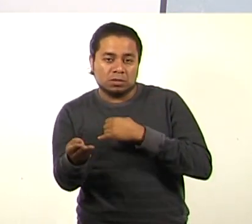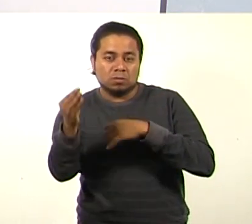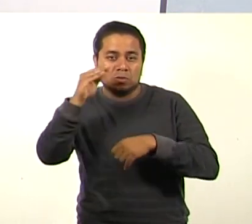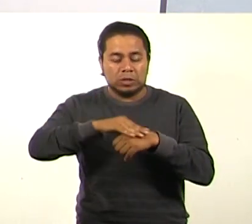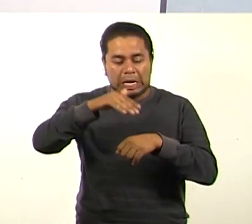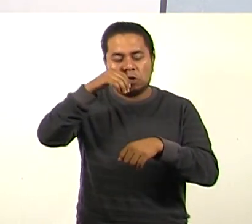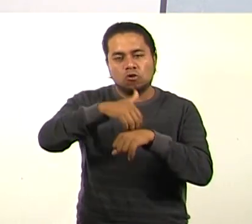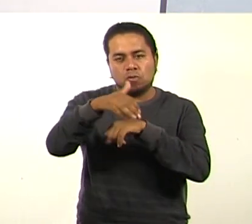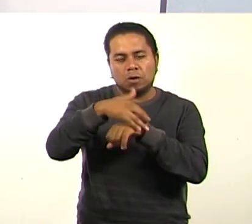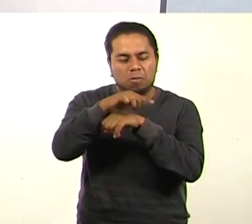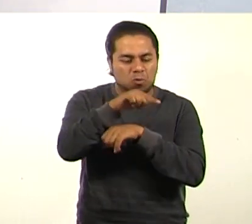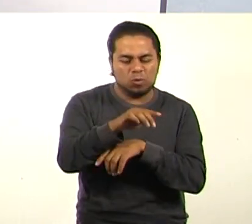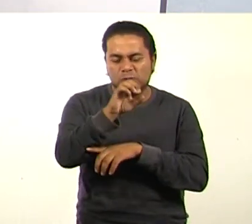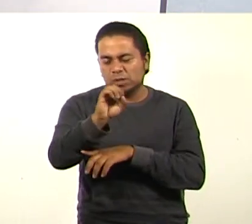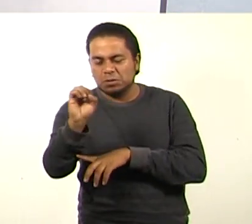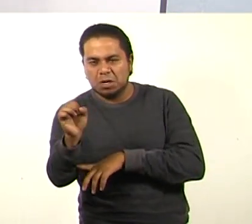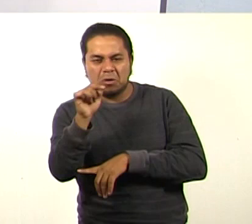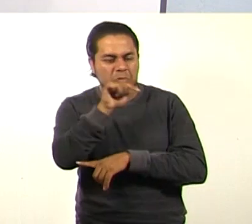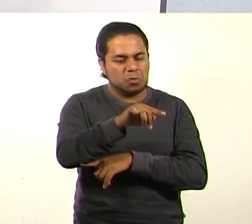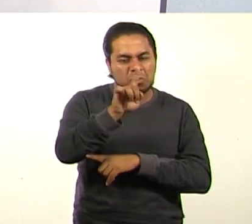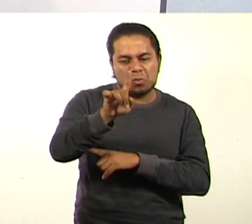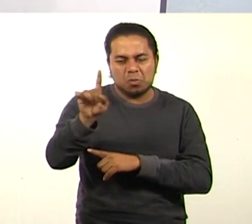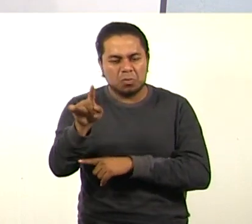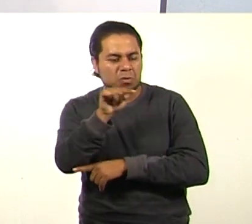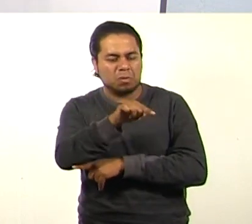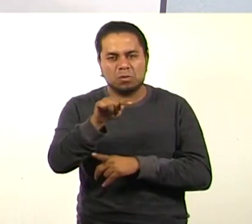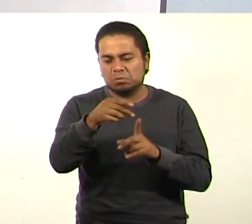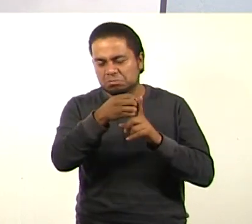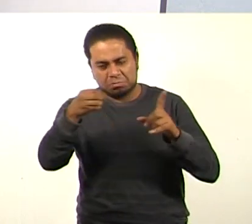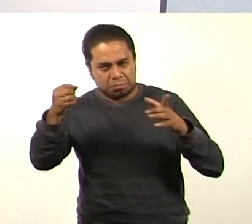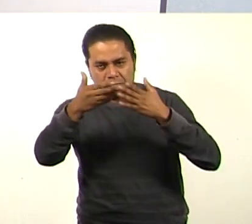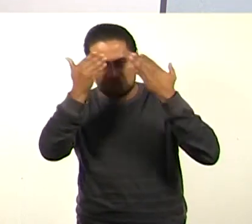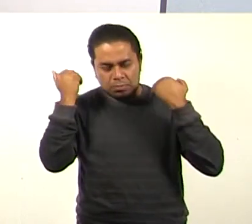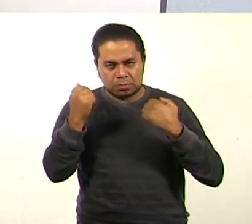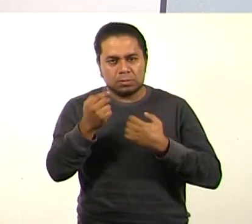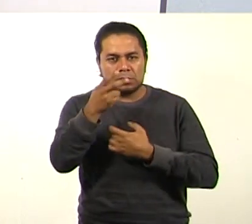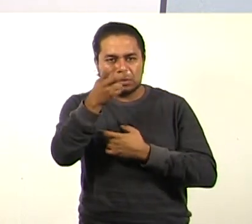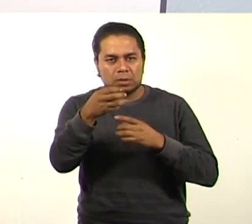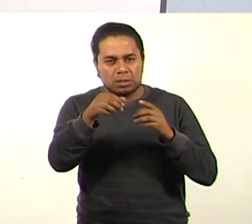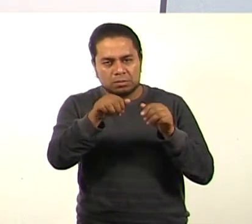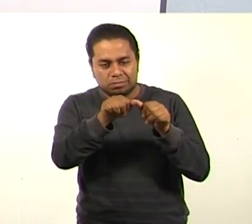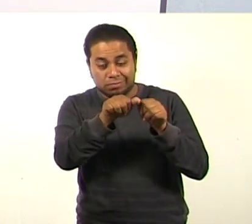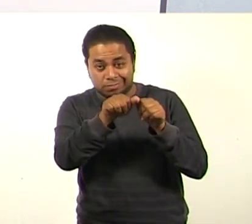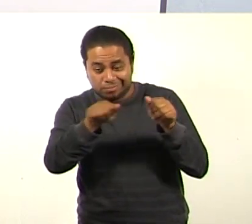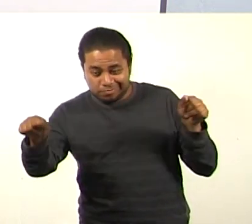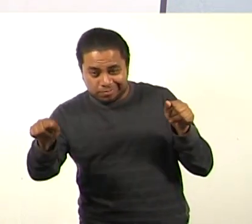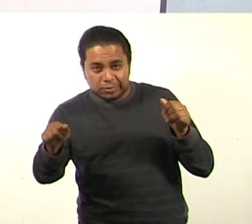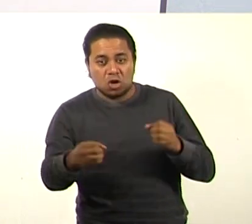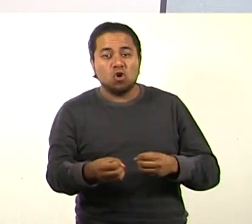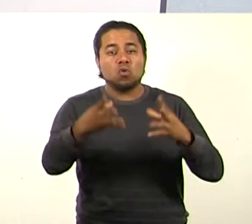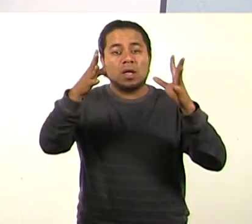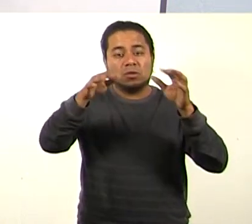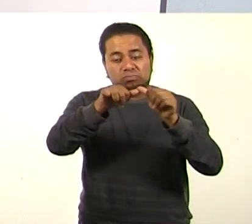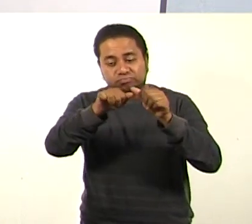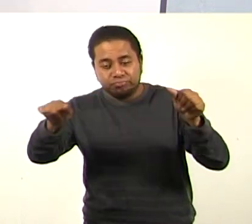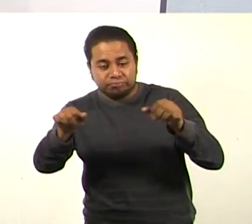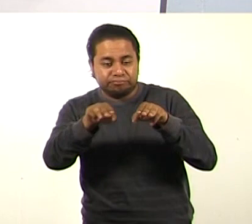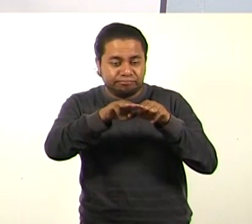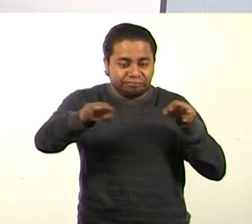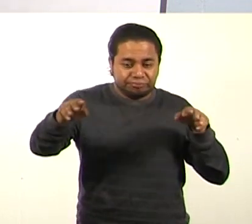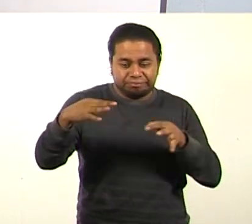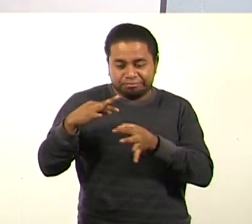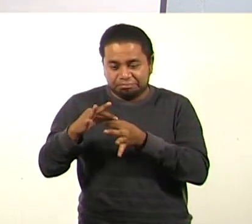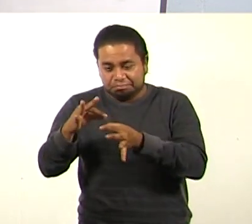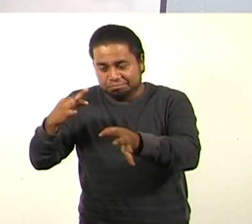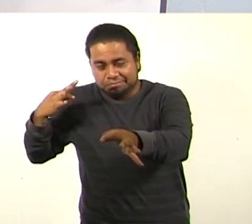los números decimales. ¿Por qué? Porque si ustedes van a medir algo, es difícil que les vaya a dar exactamente una cantidad de centímetros,